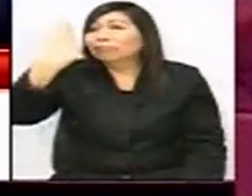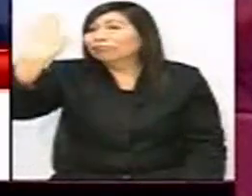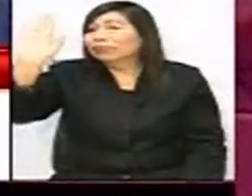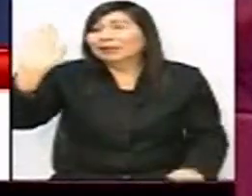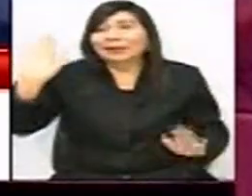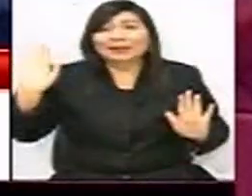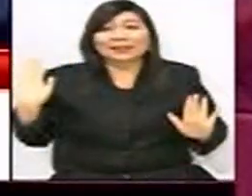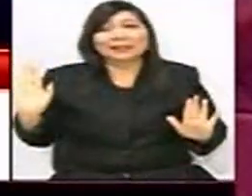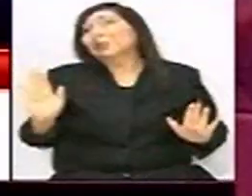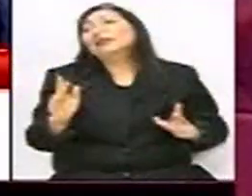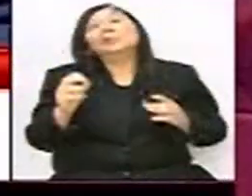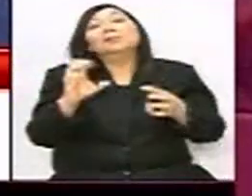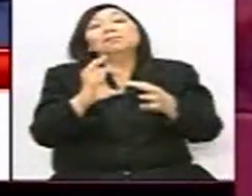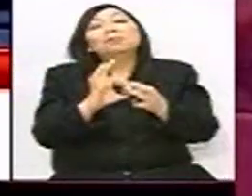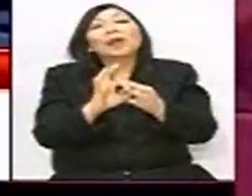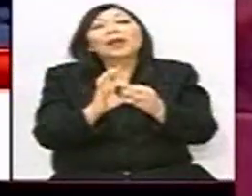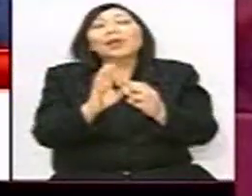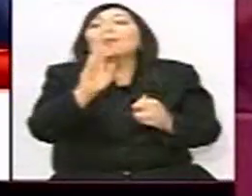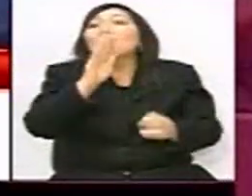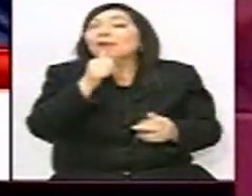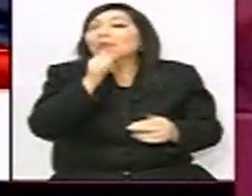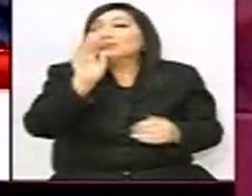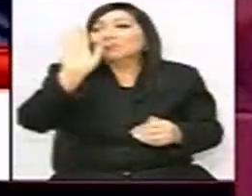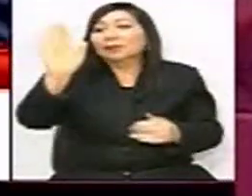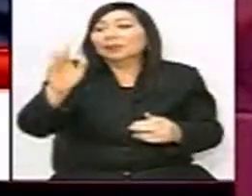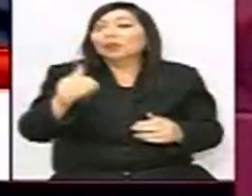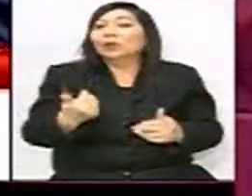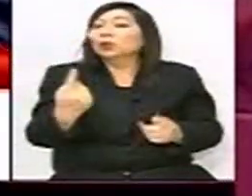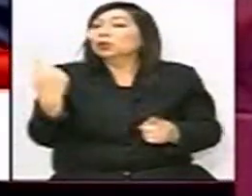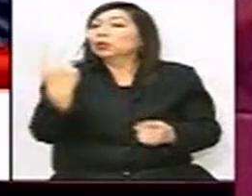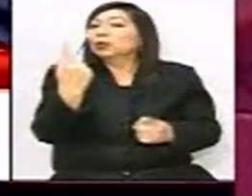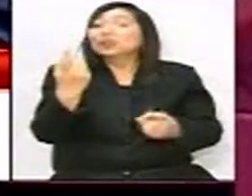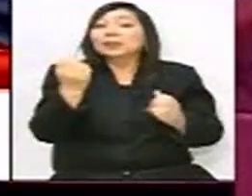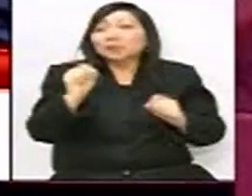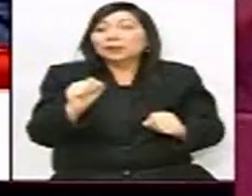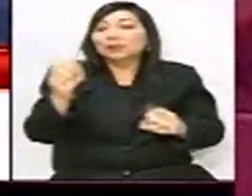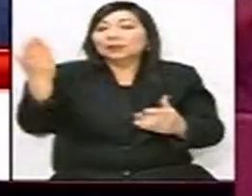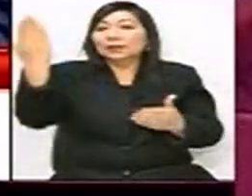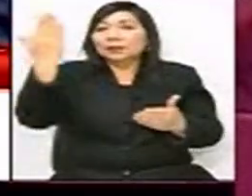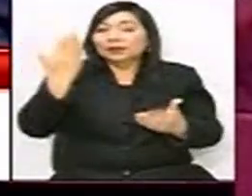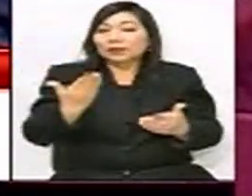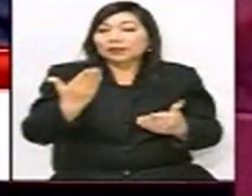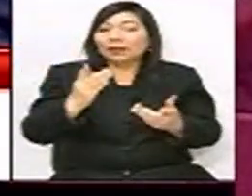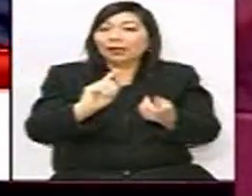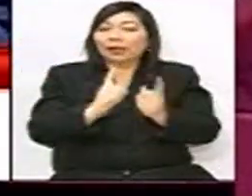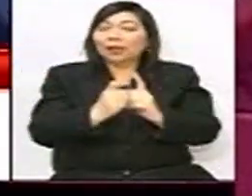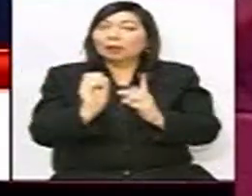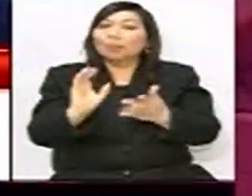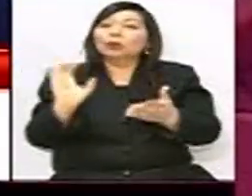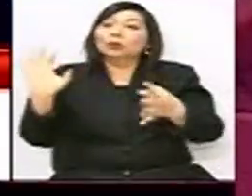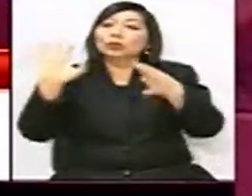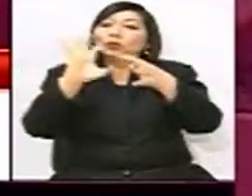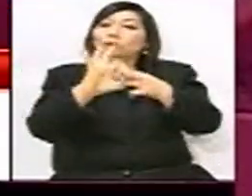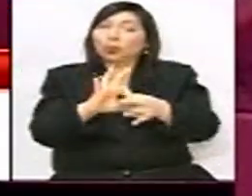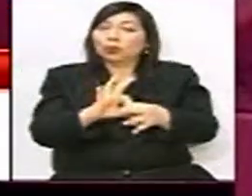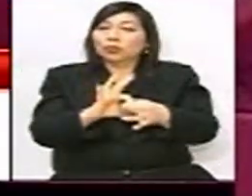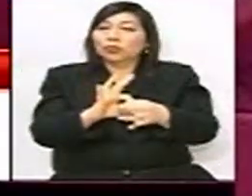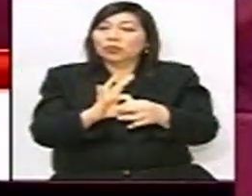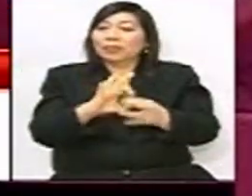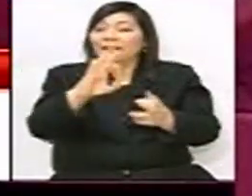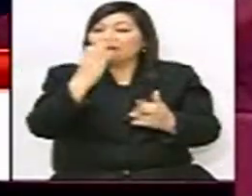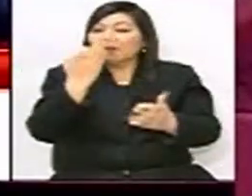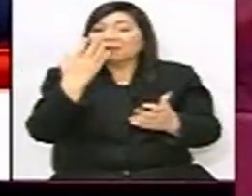las condiciones pactadas son entre privados. La Municipalidad solamente hizo la acreditación del cambio de socio estratégico, vale decir, si